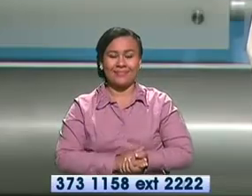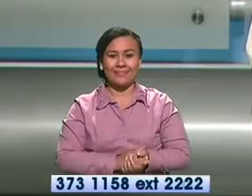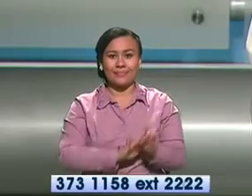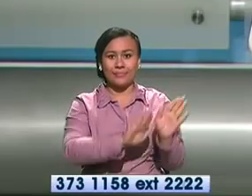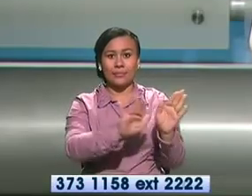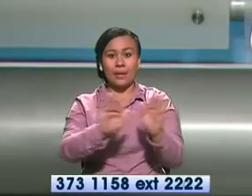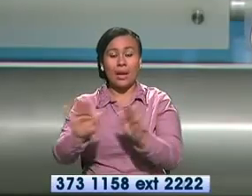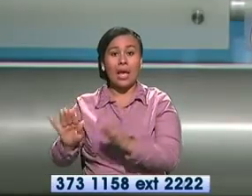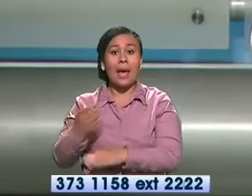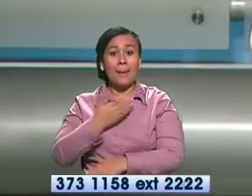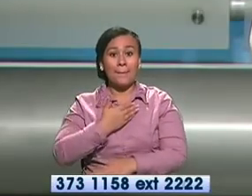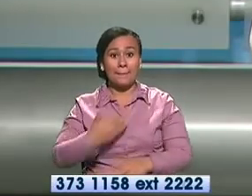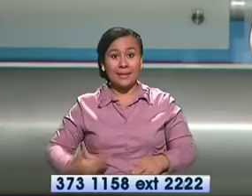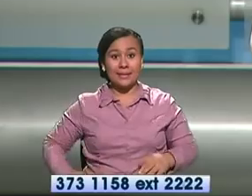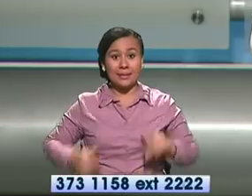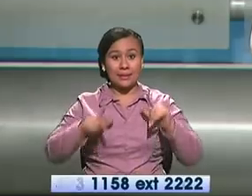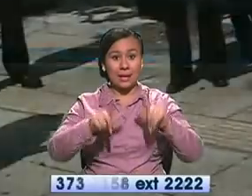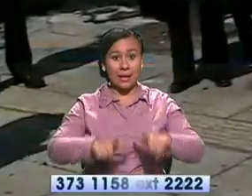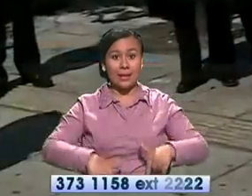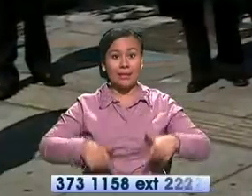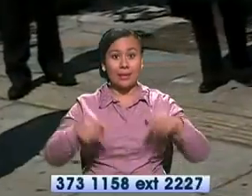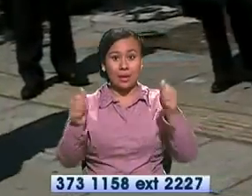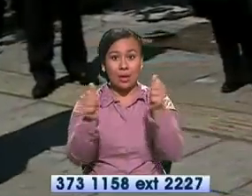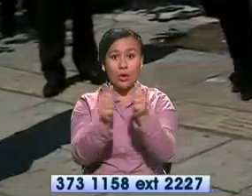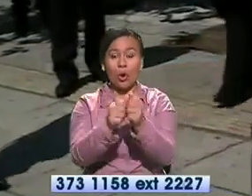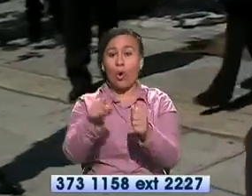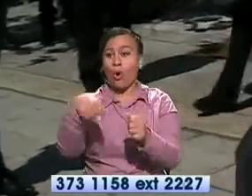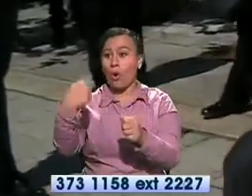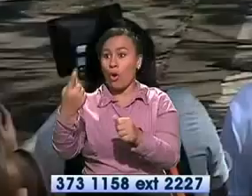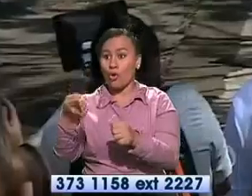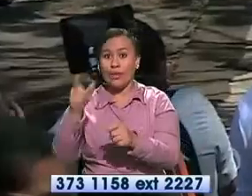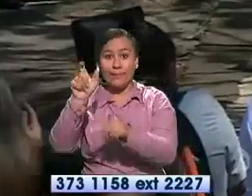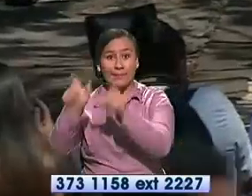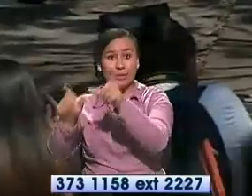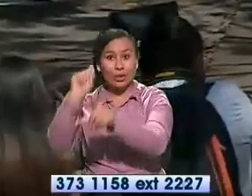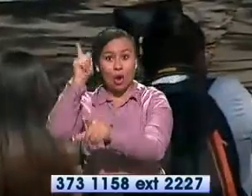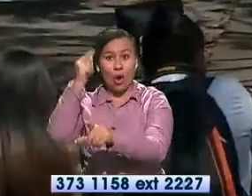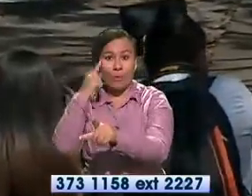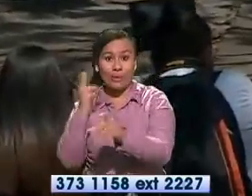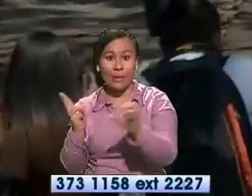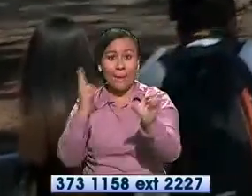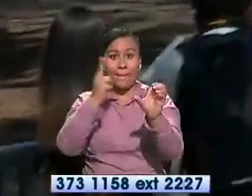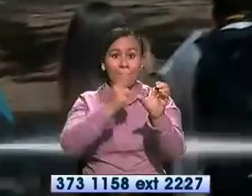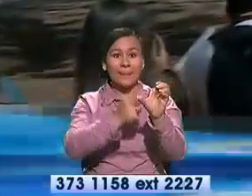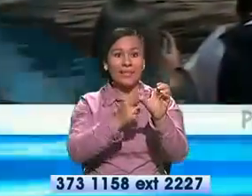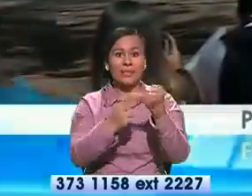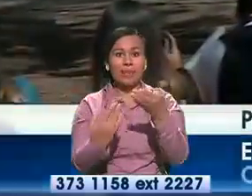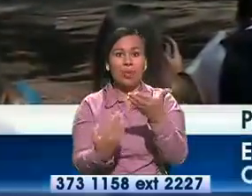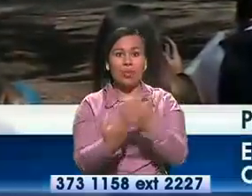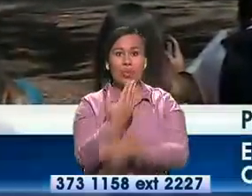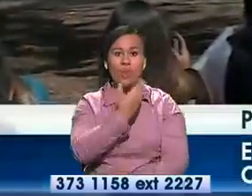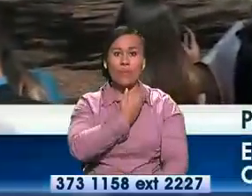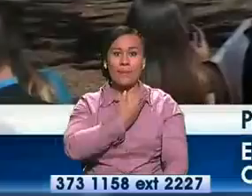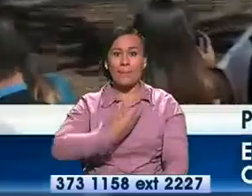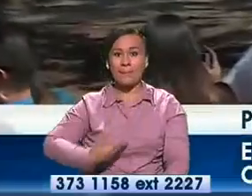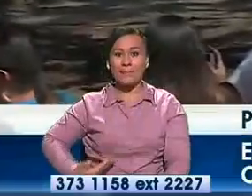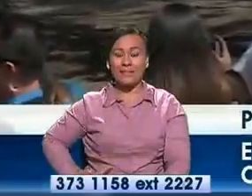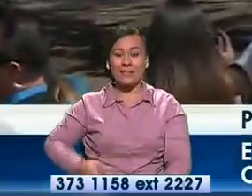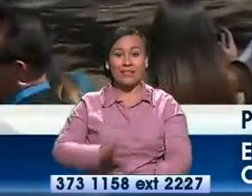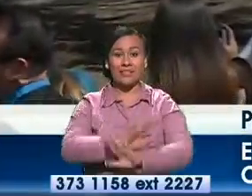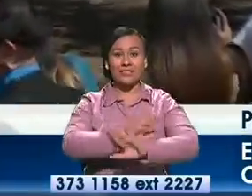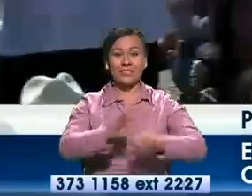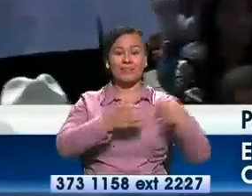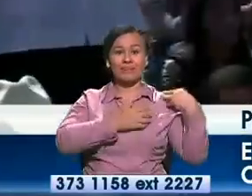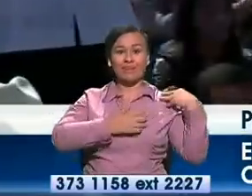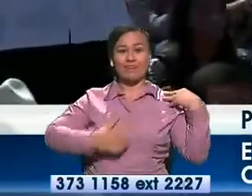El primer mandatario, Lenín Moreno, junto a otros gobernantes, participaron de la ceremonia de posesión del nuevo presidente de Costa Rica,